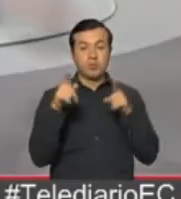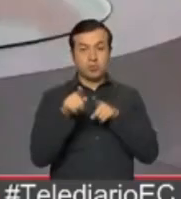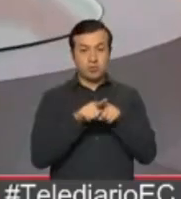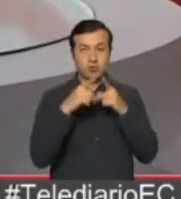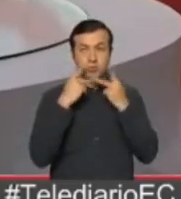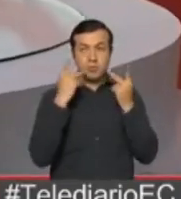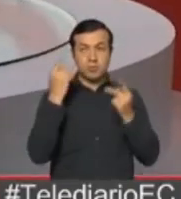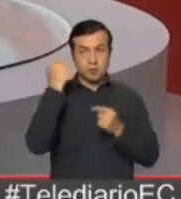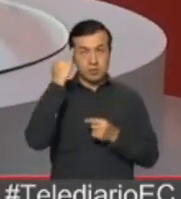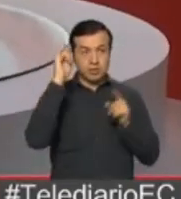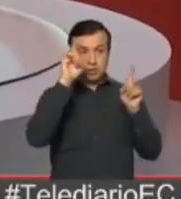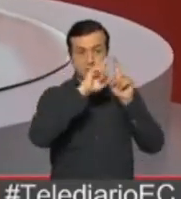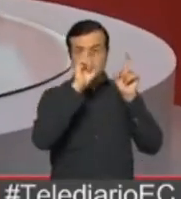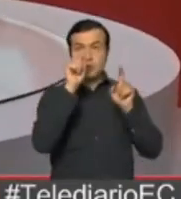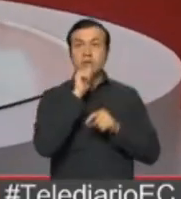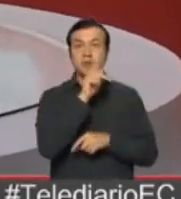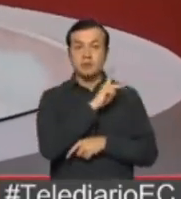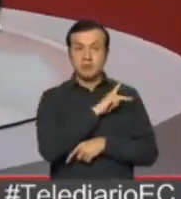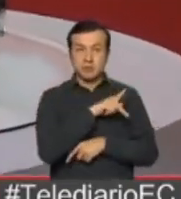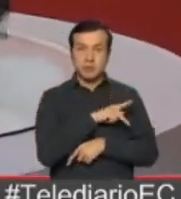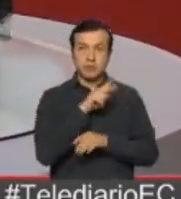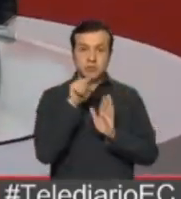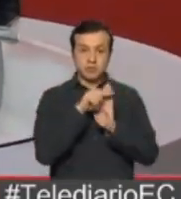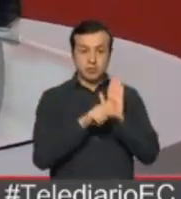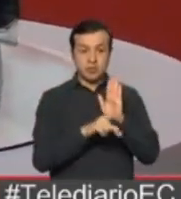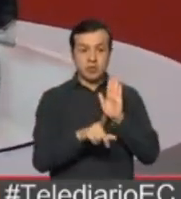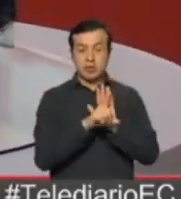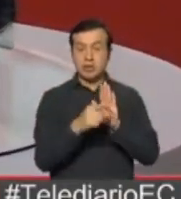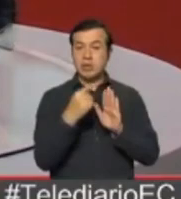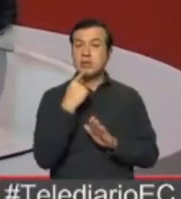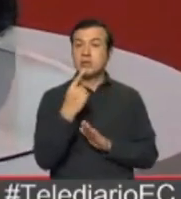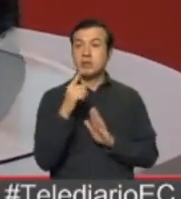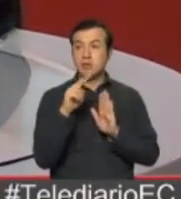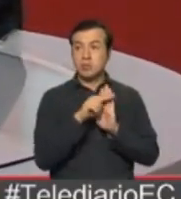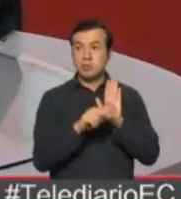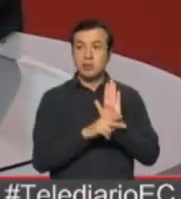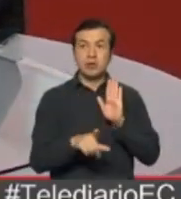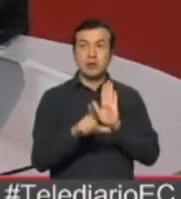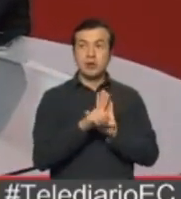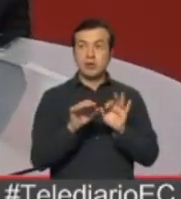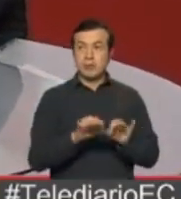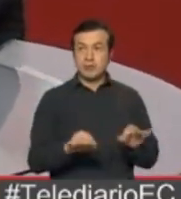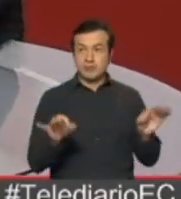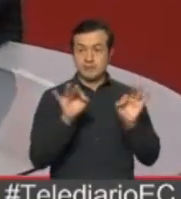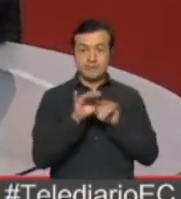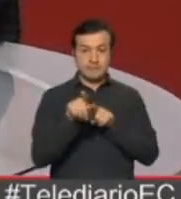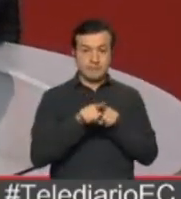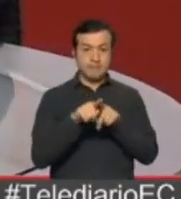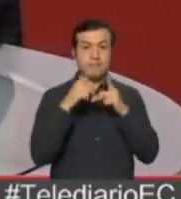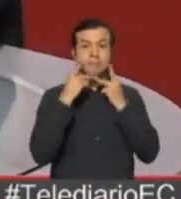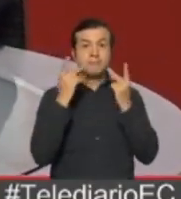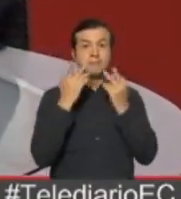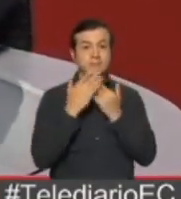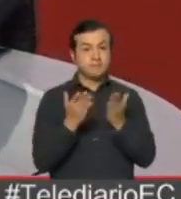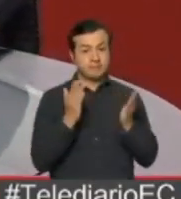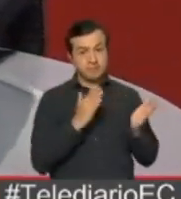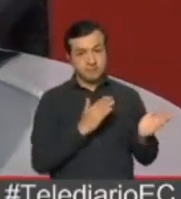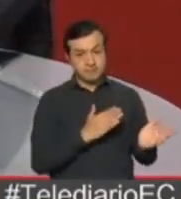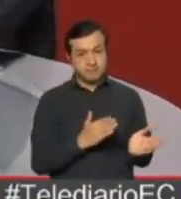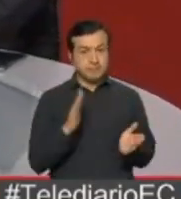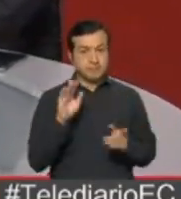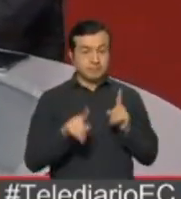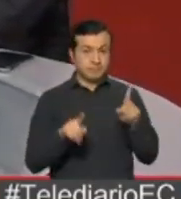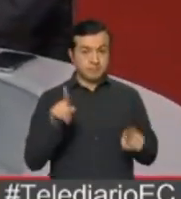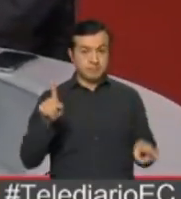de que es una iniciativa privada el ordenamiento jurídico establece la norma establece que debemos tener un concurso público donde otras